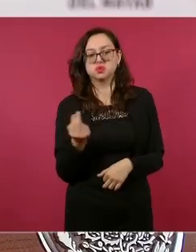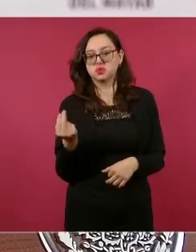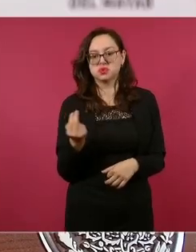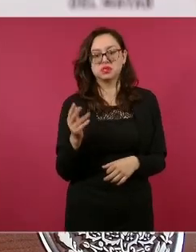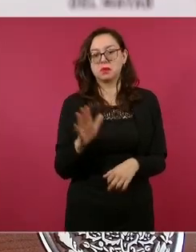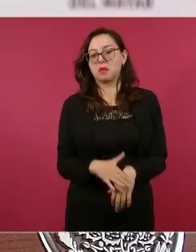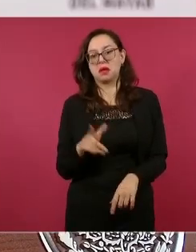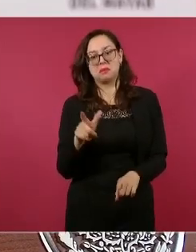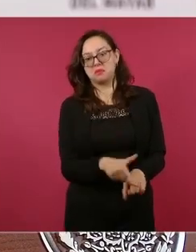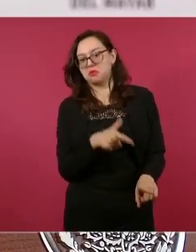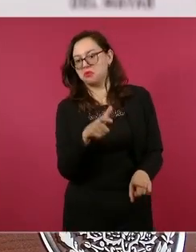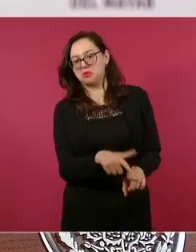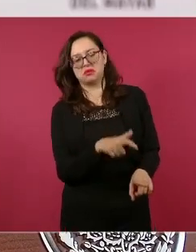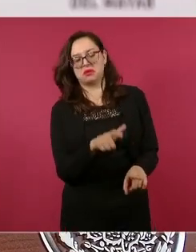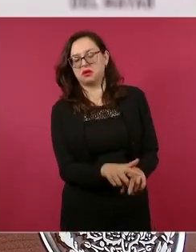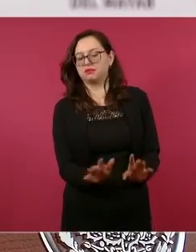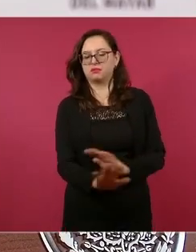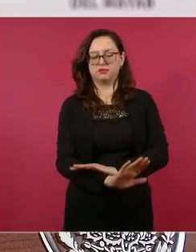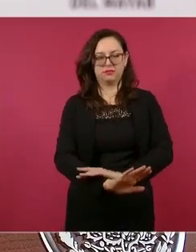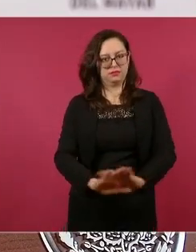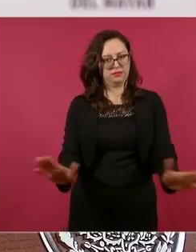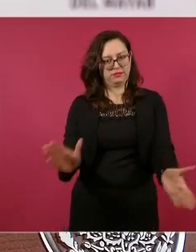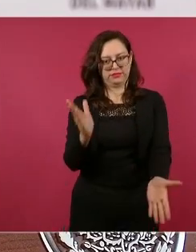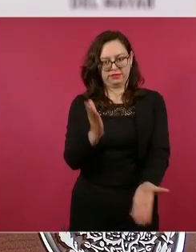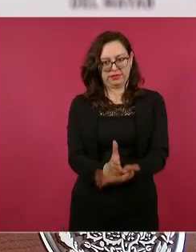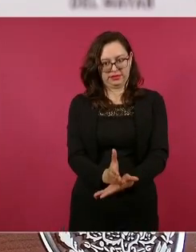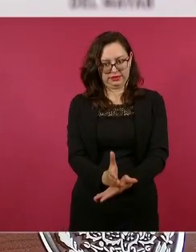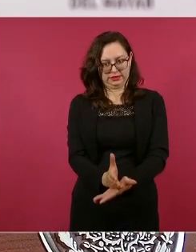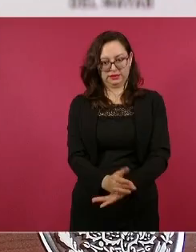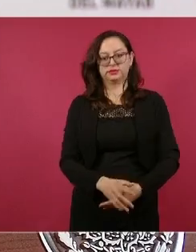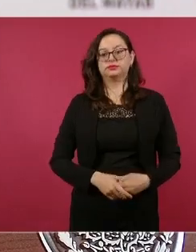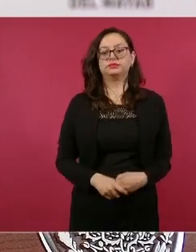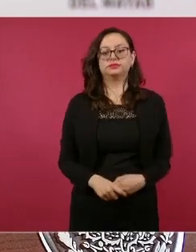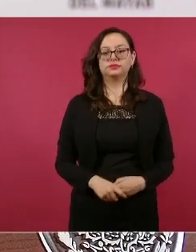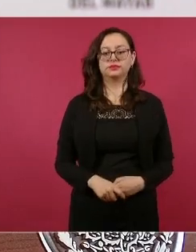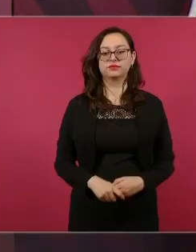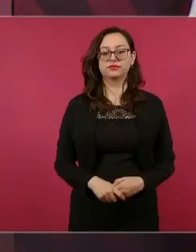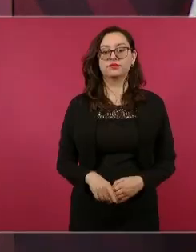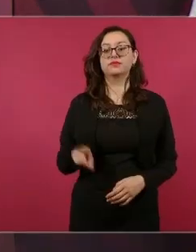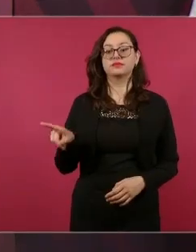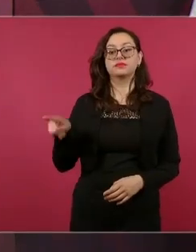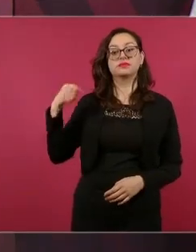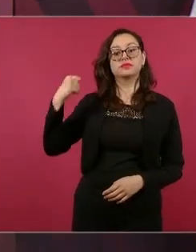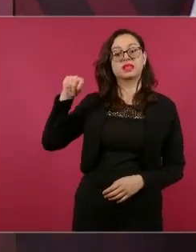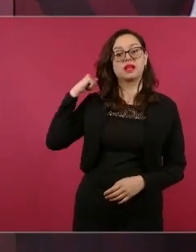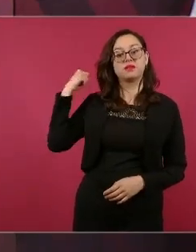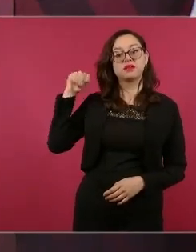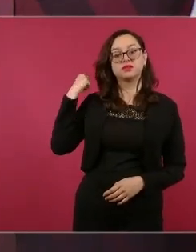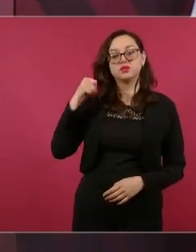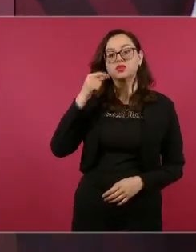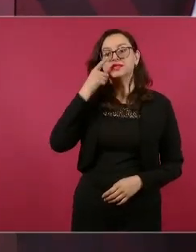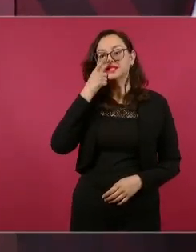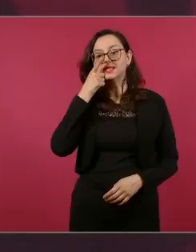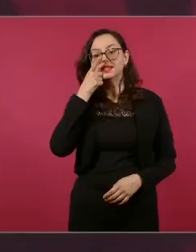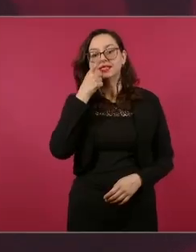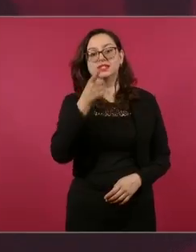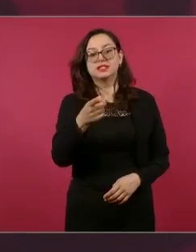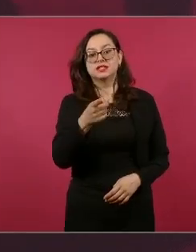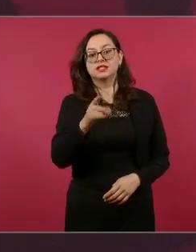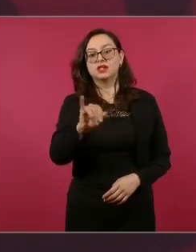hurgando. ¿Saben cómo se le dice, cómo se usa en Tabasco? Hurgar.